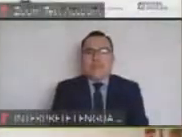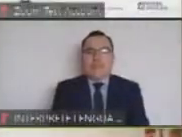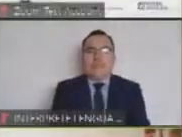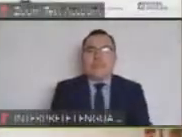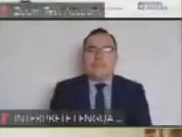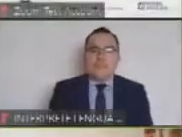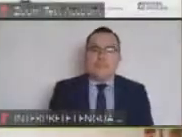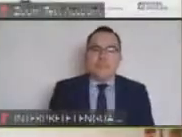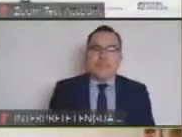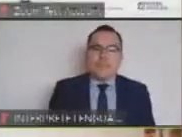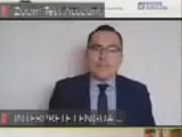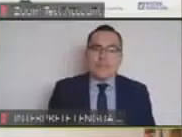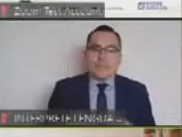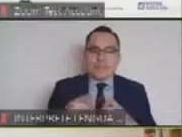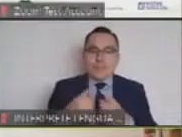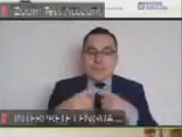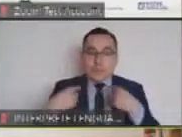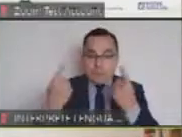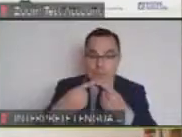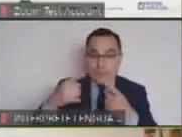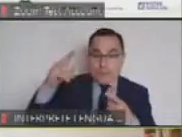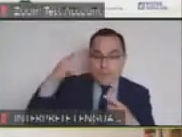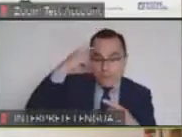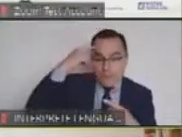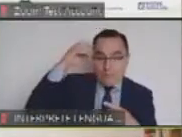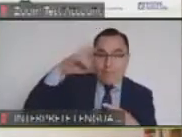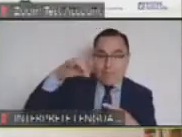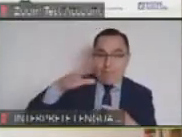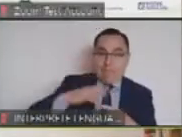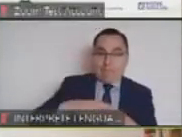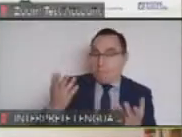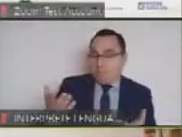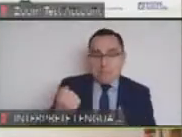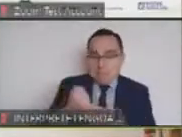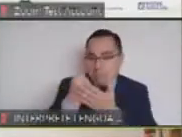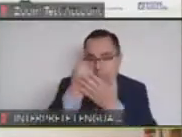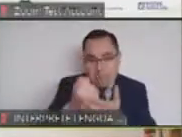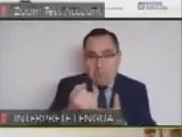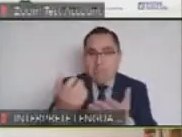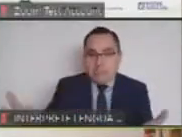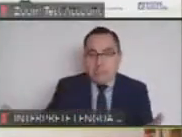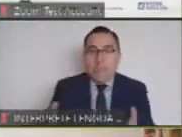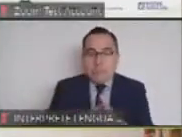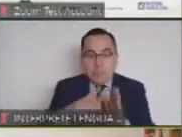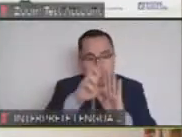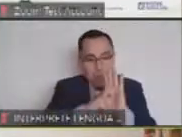precisamente propiciamos la existencia de algún protocolo que guíe